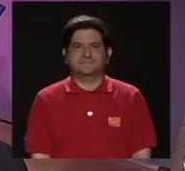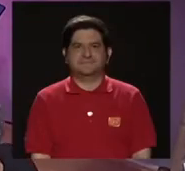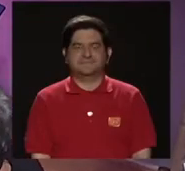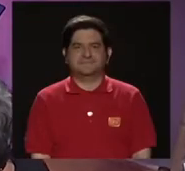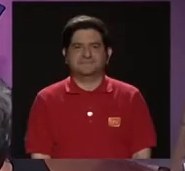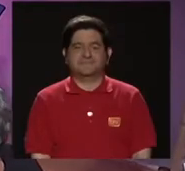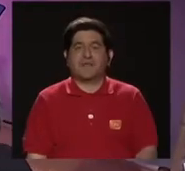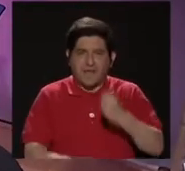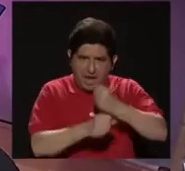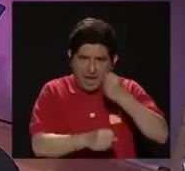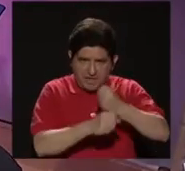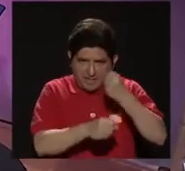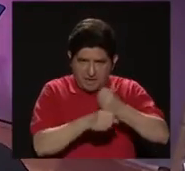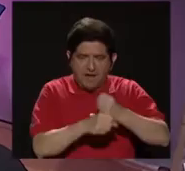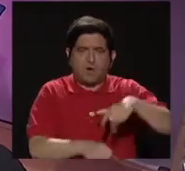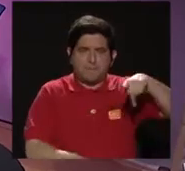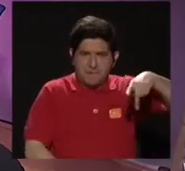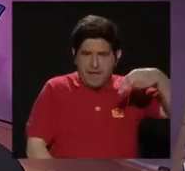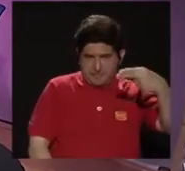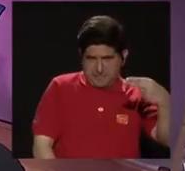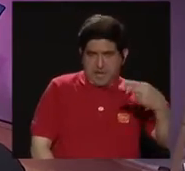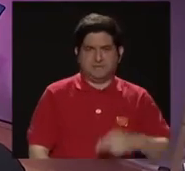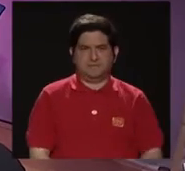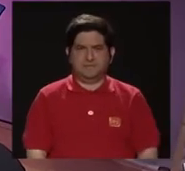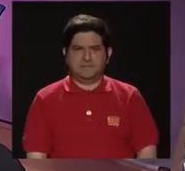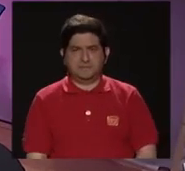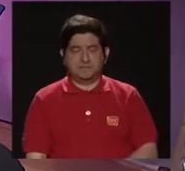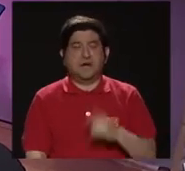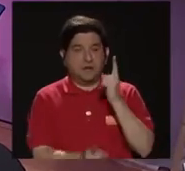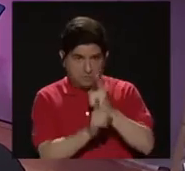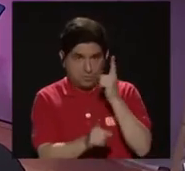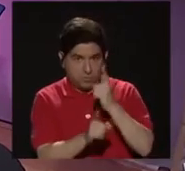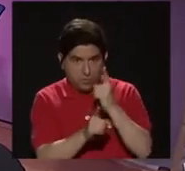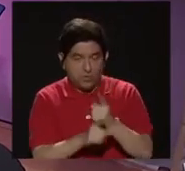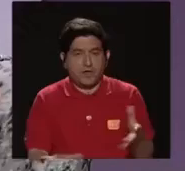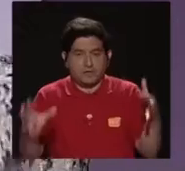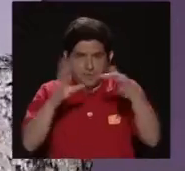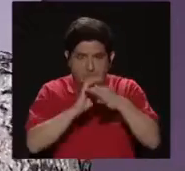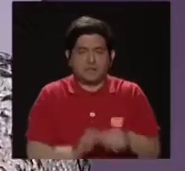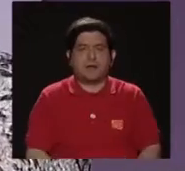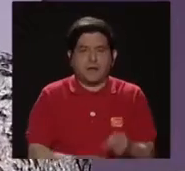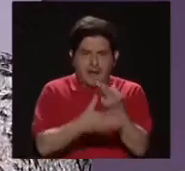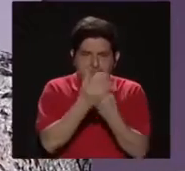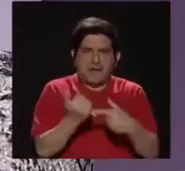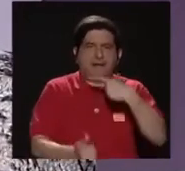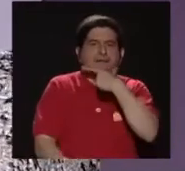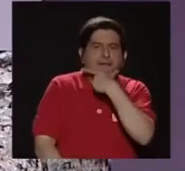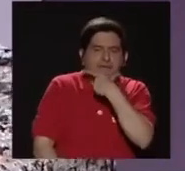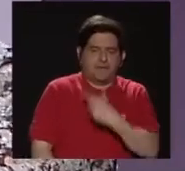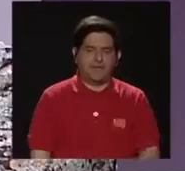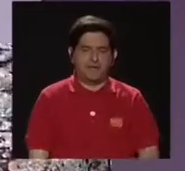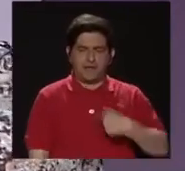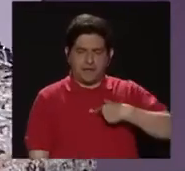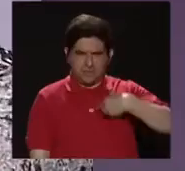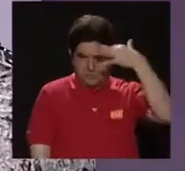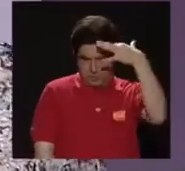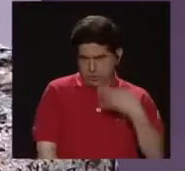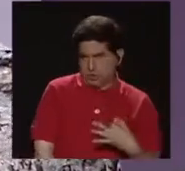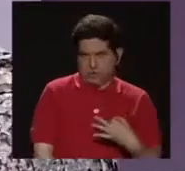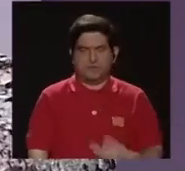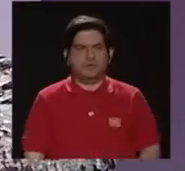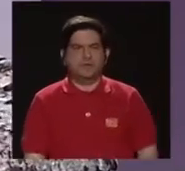Bueno, la obra de Patricia, que es efectivamente sobre una pareja lesbiana, a mi modo de ver,